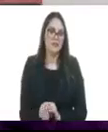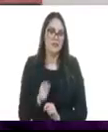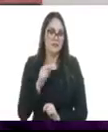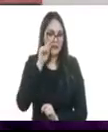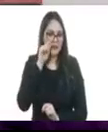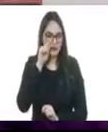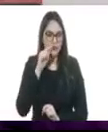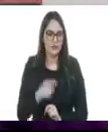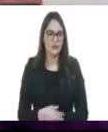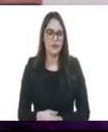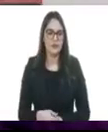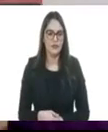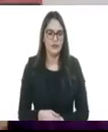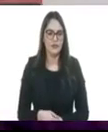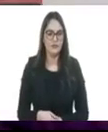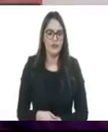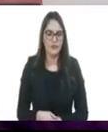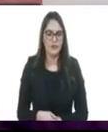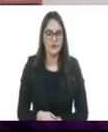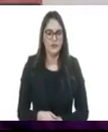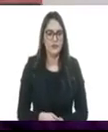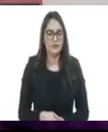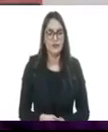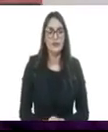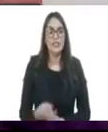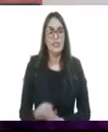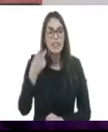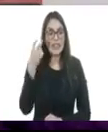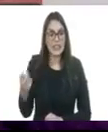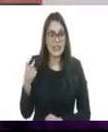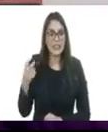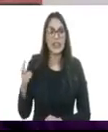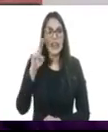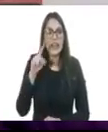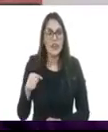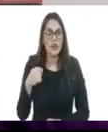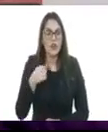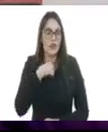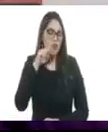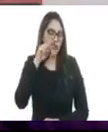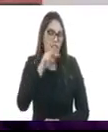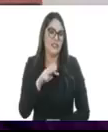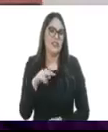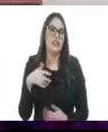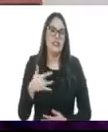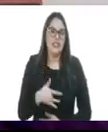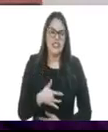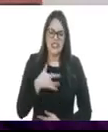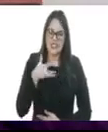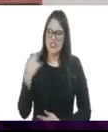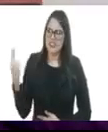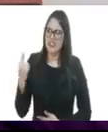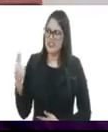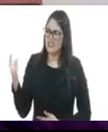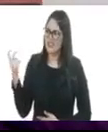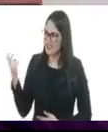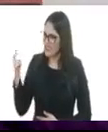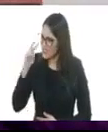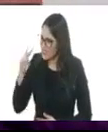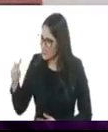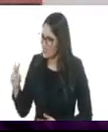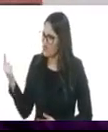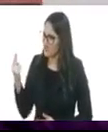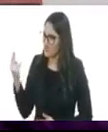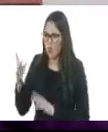pues, esta parte que a mí me hizo contar la historia de Jerónima